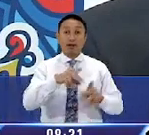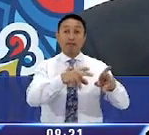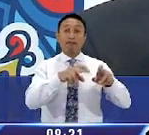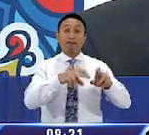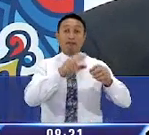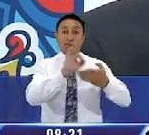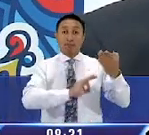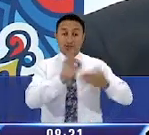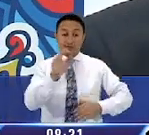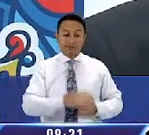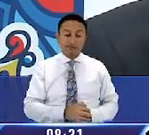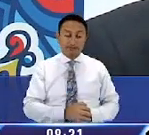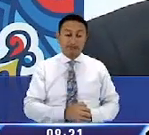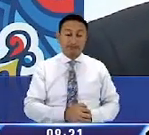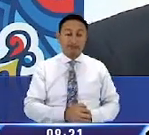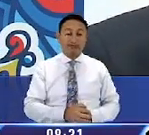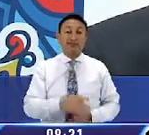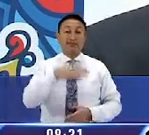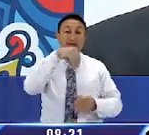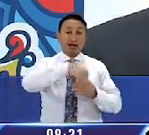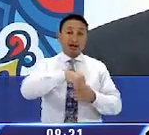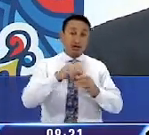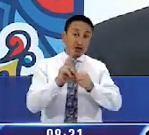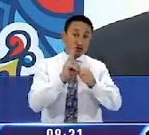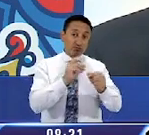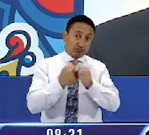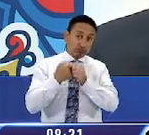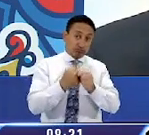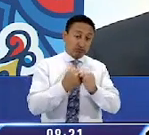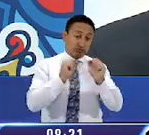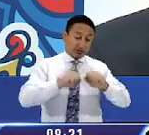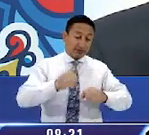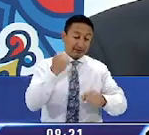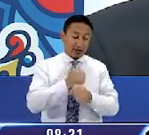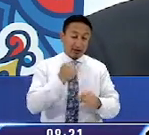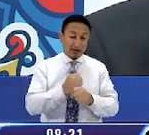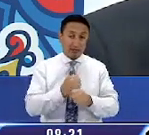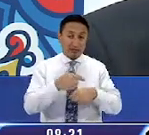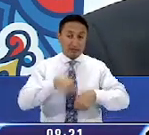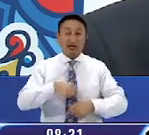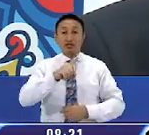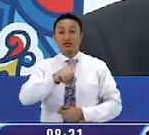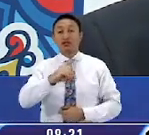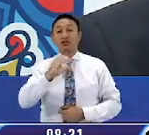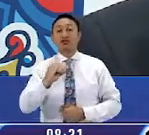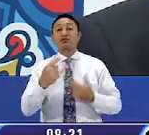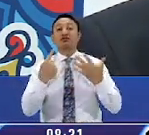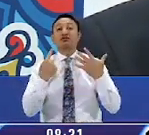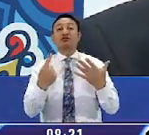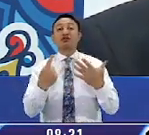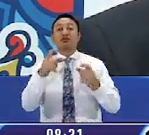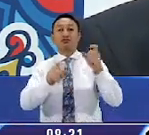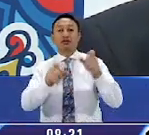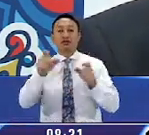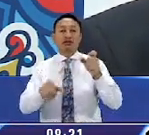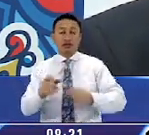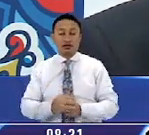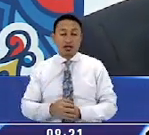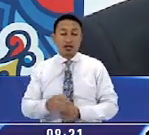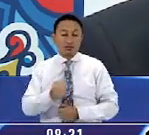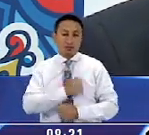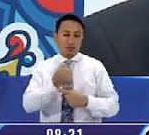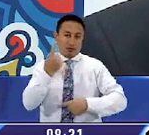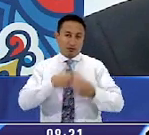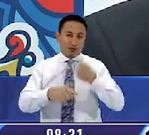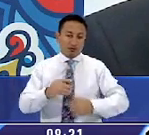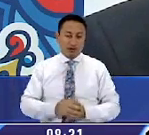el permiso para que puedan operar dentro de nuestros corredores, tanto el trolebús de Ecovía, a 106 comerciantes autónomos